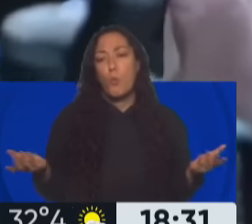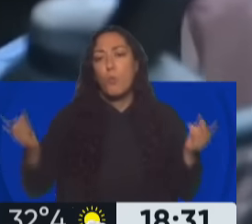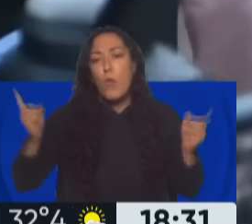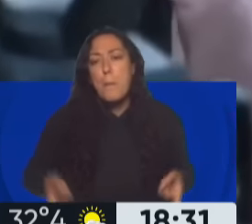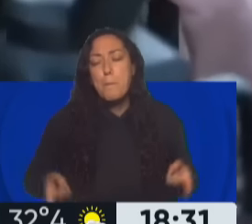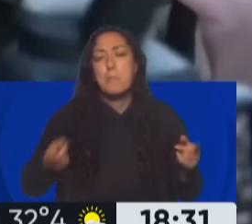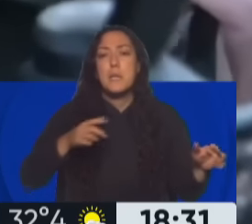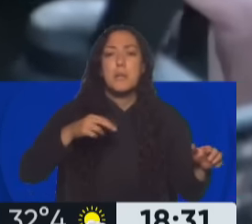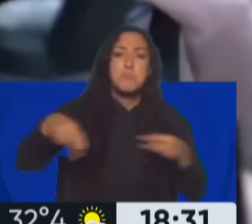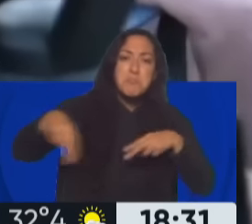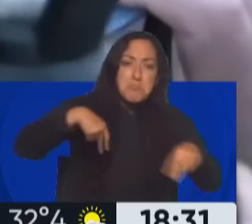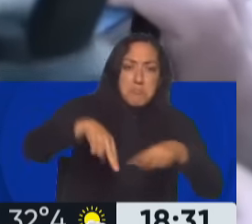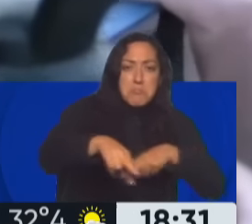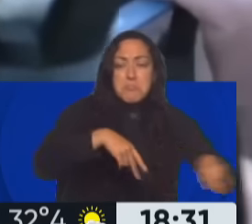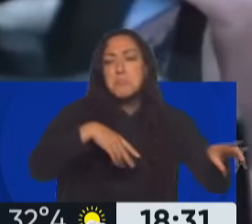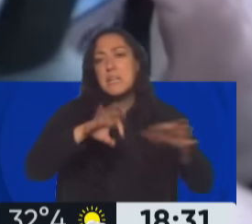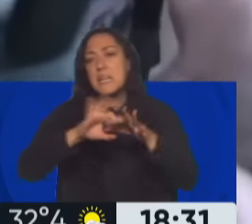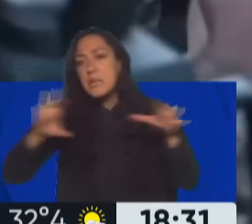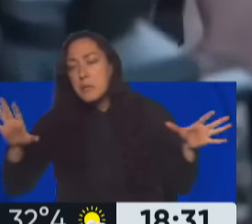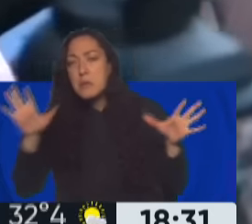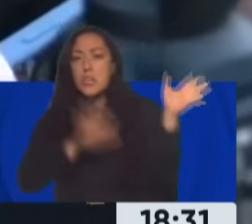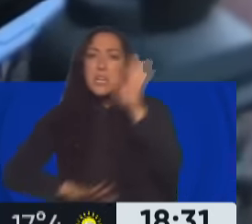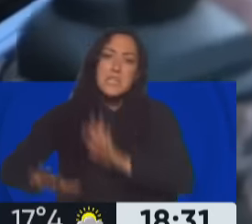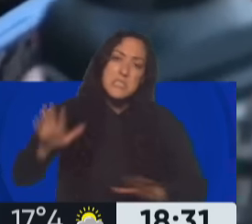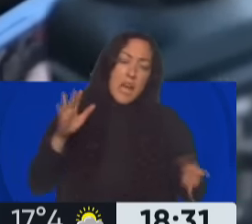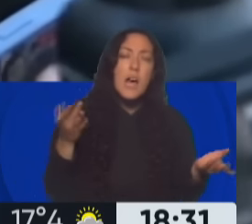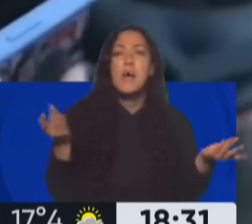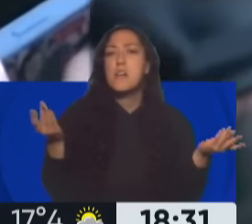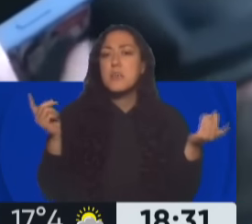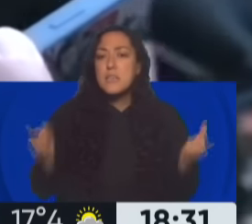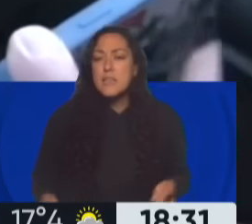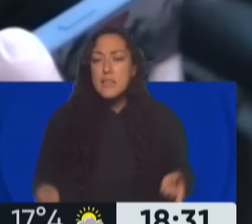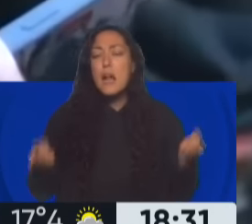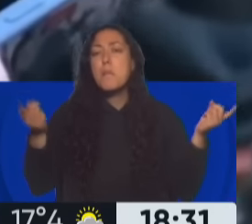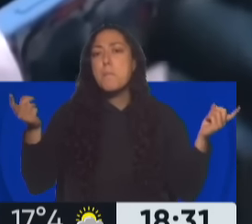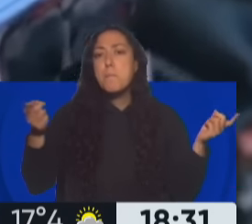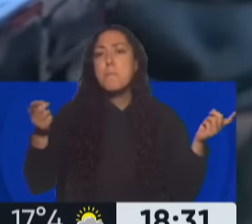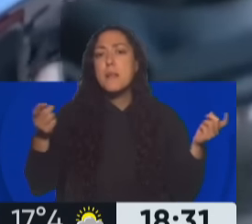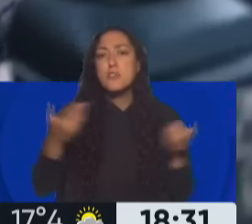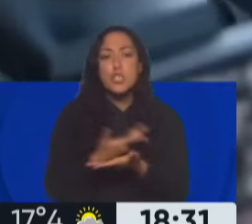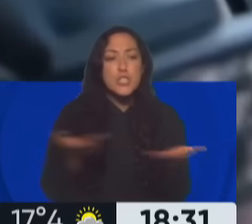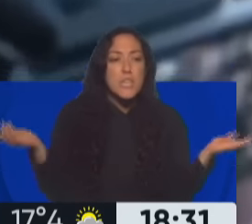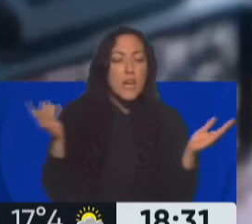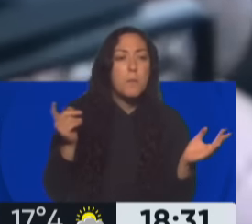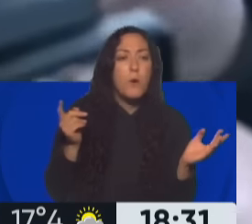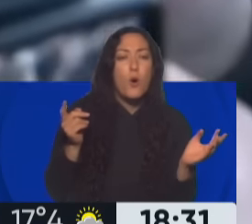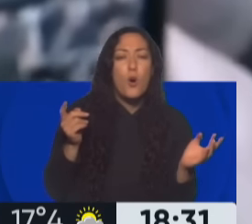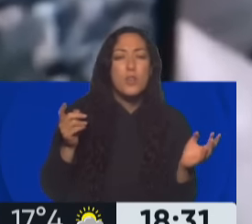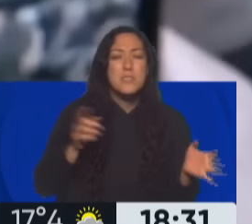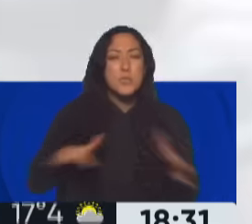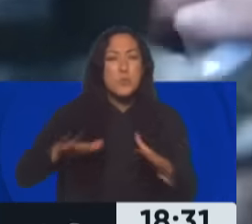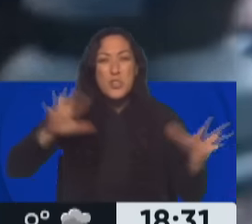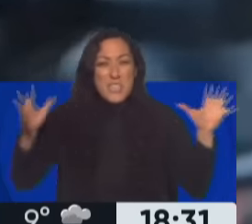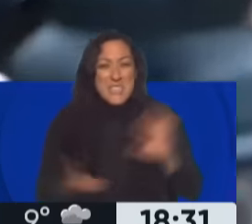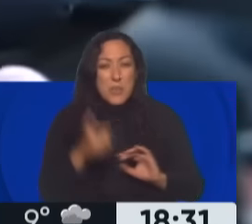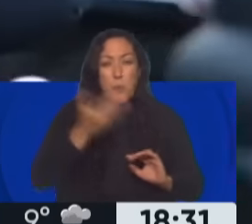libertad de movimiento, de organización, pero también la atención de la enorme crisis humanitaria que hay en